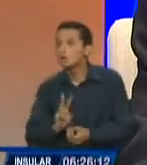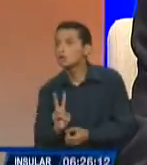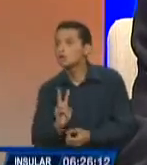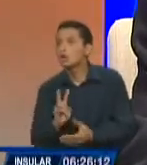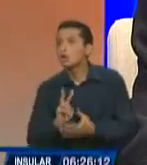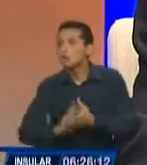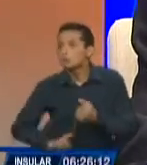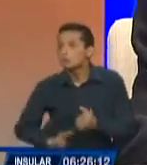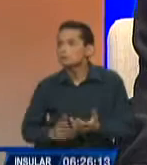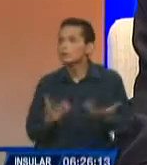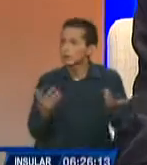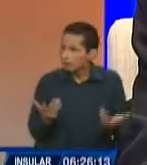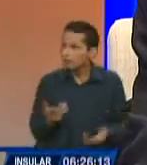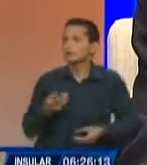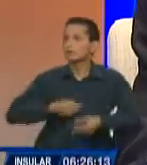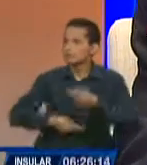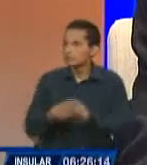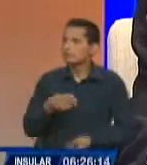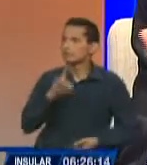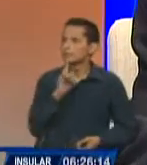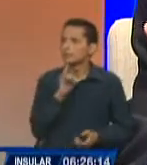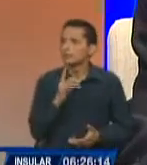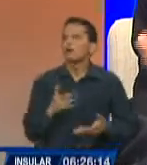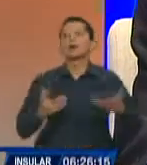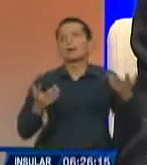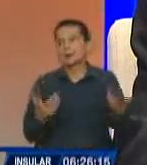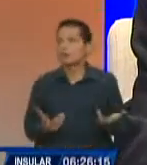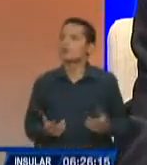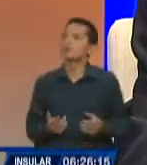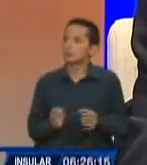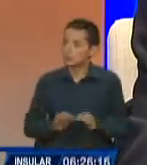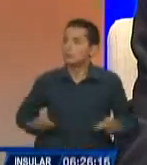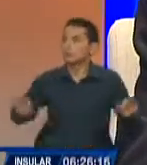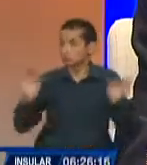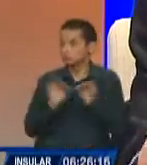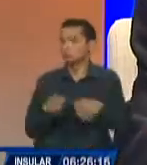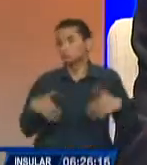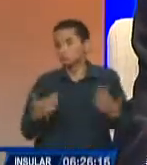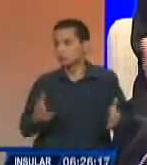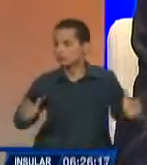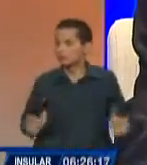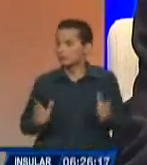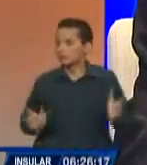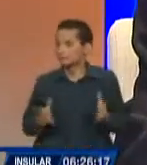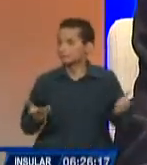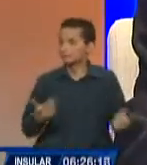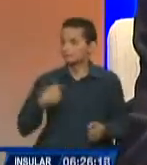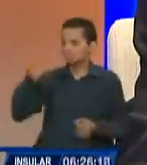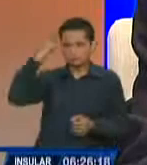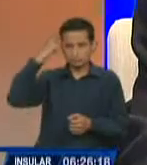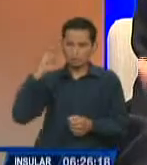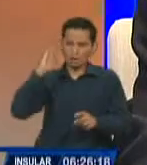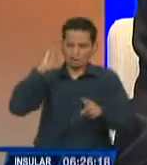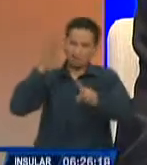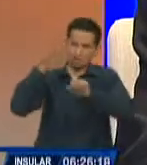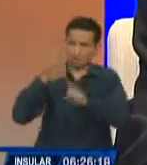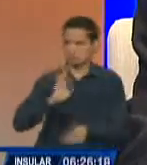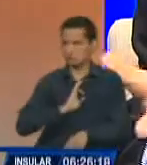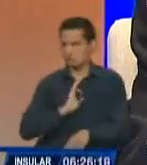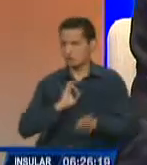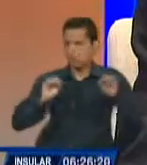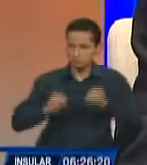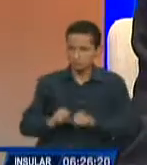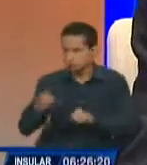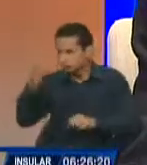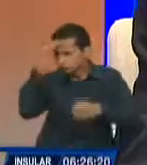mercado interesante y evidentemente también es algo que lo tenemos que considerar siempre, insisto, desde una perspectiva técnica, escuchando a los sectores y